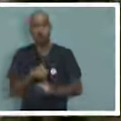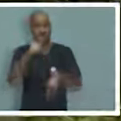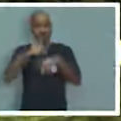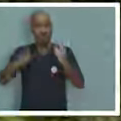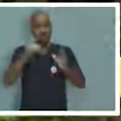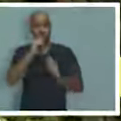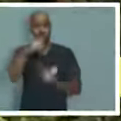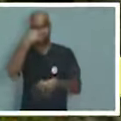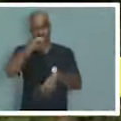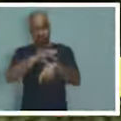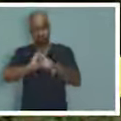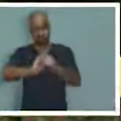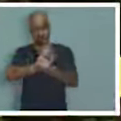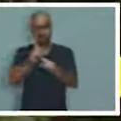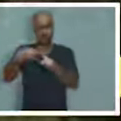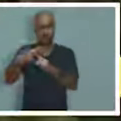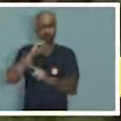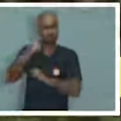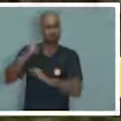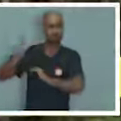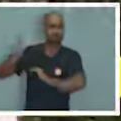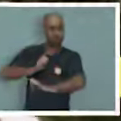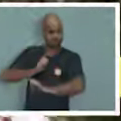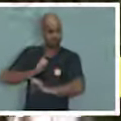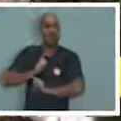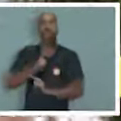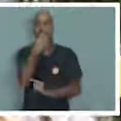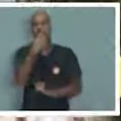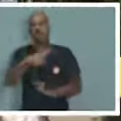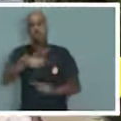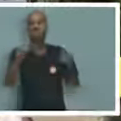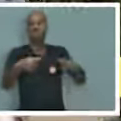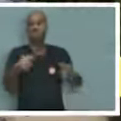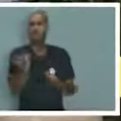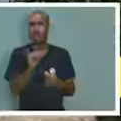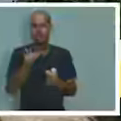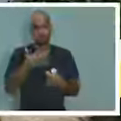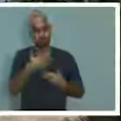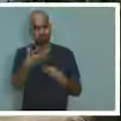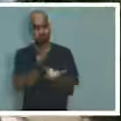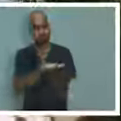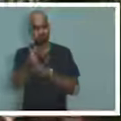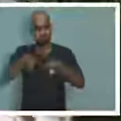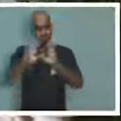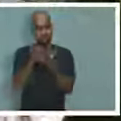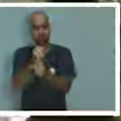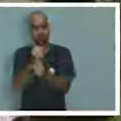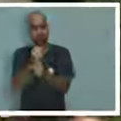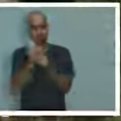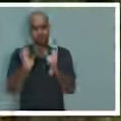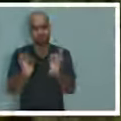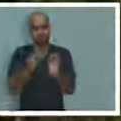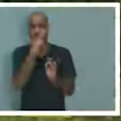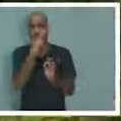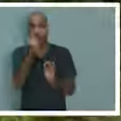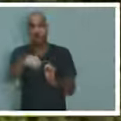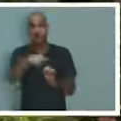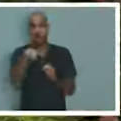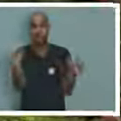tiempos tan complejos de pandemia y de acoso imperial, la juventud debe seguir siendo hermosa de pensamiento y de acción. Una